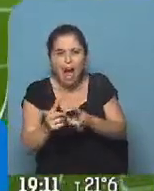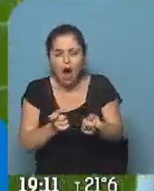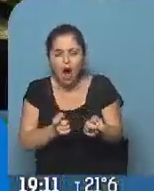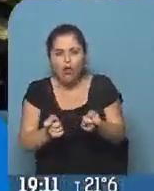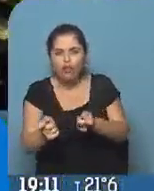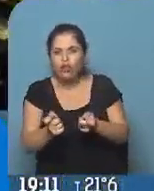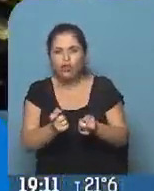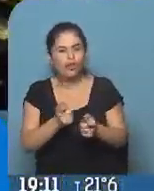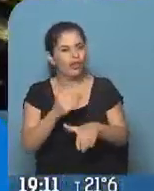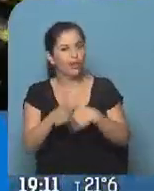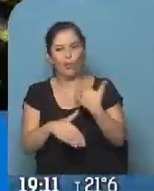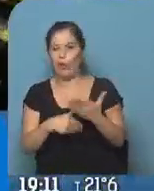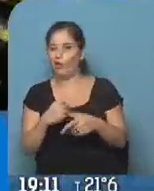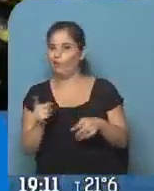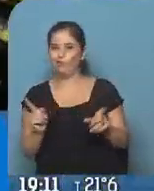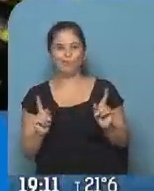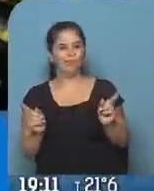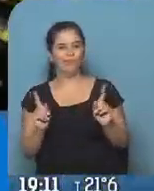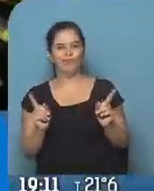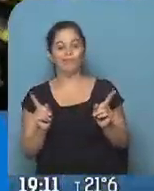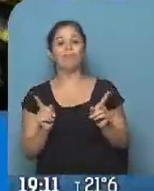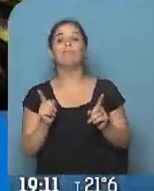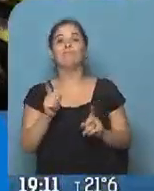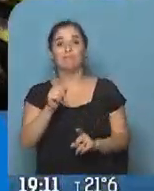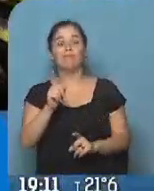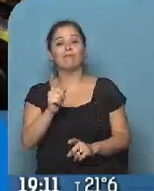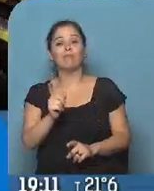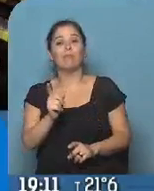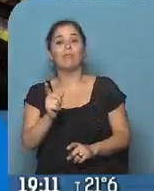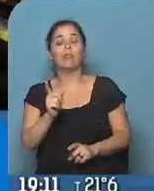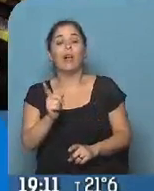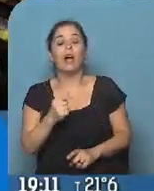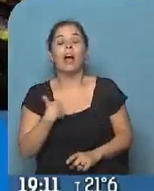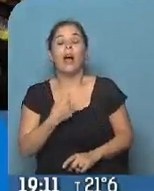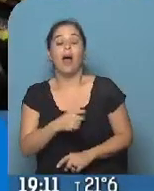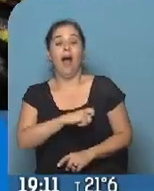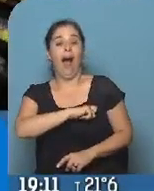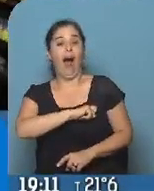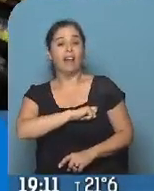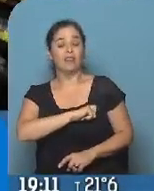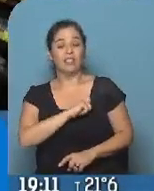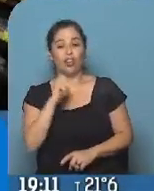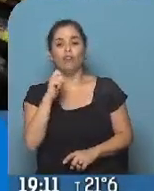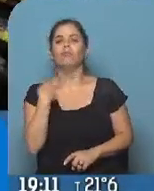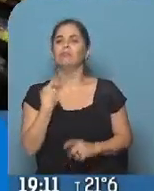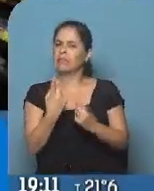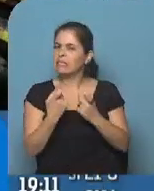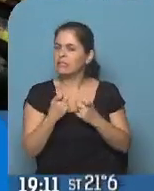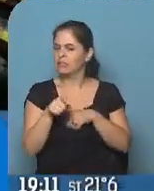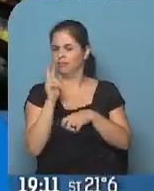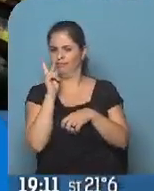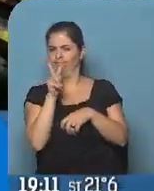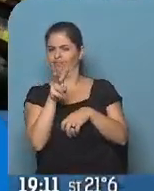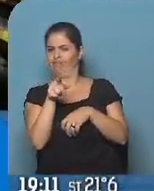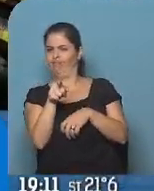VAR iba a hacer su aparición. El árbitro italiano Rocky a consultar esa mano de Ezequiel Palacios.